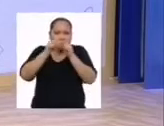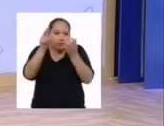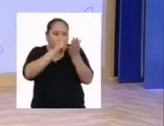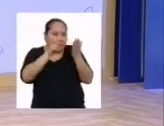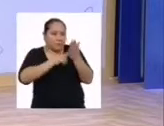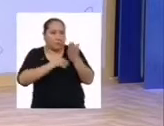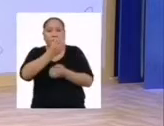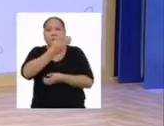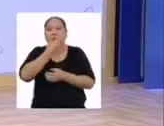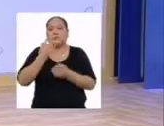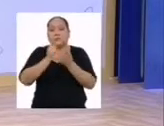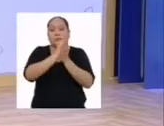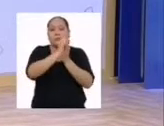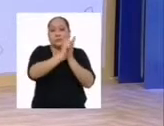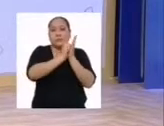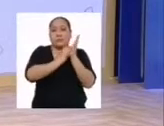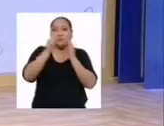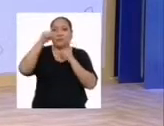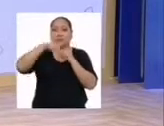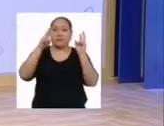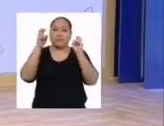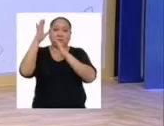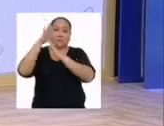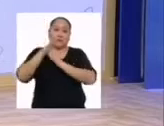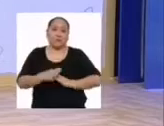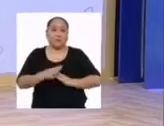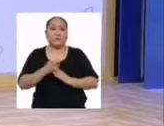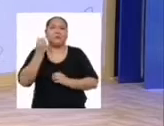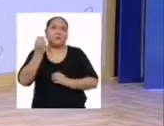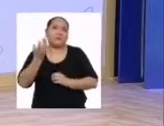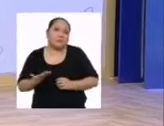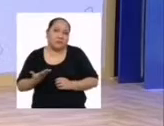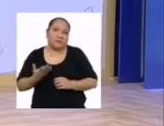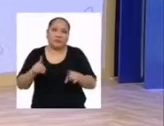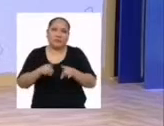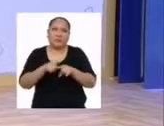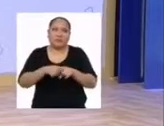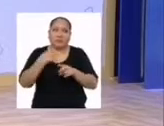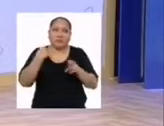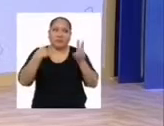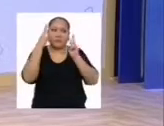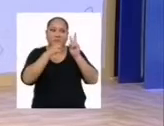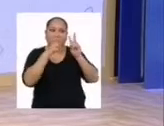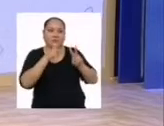mi texto sobre la discriminación. Porque también me doy cuenta que en el